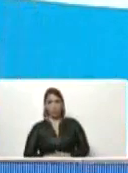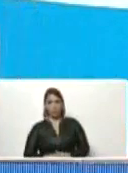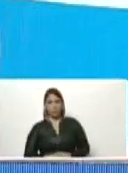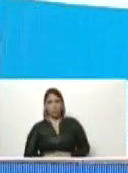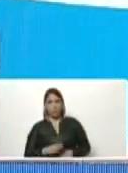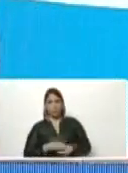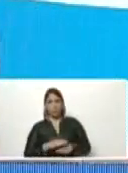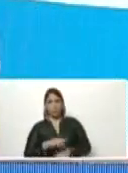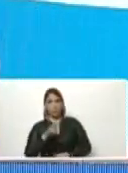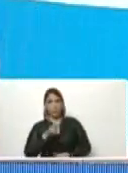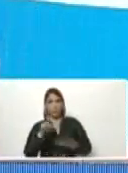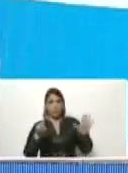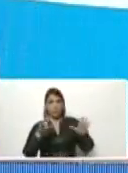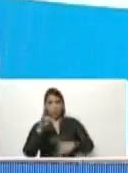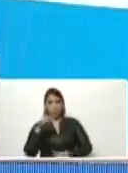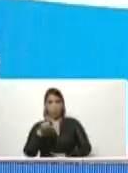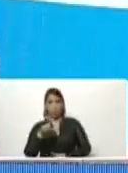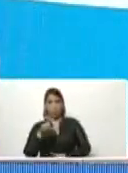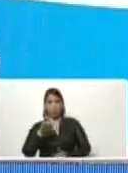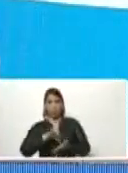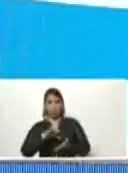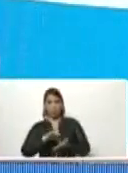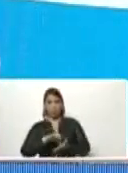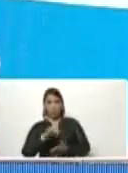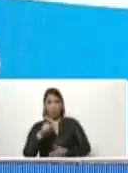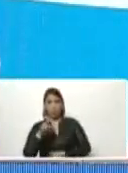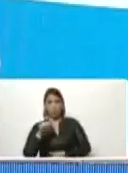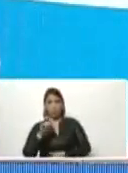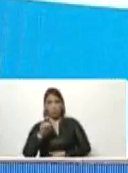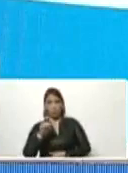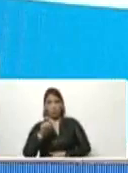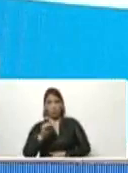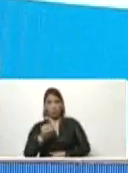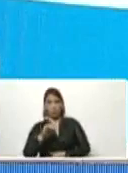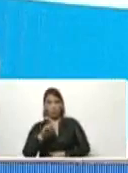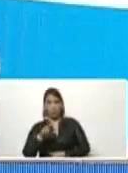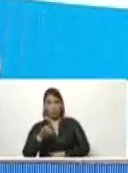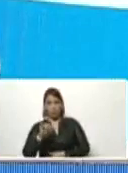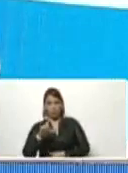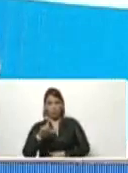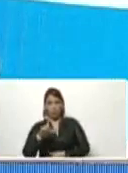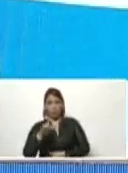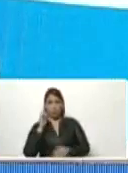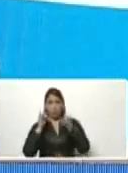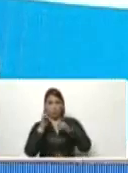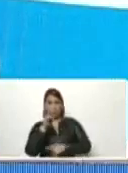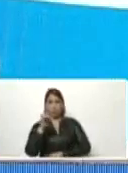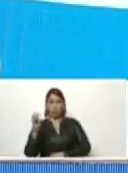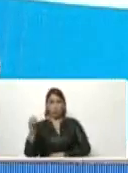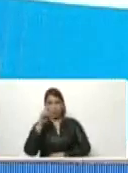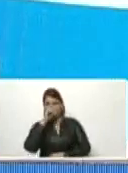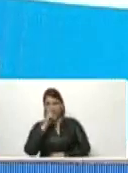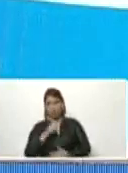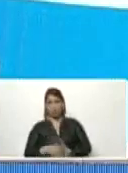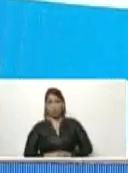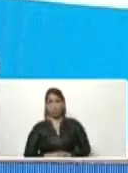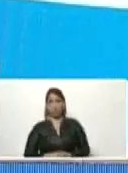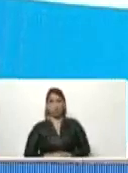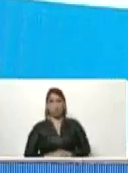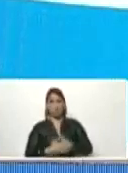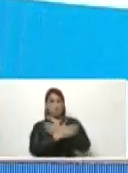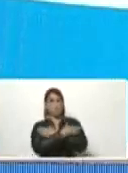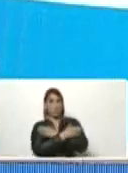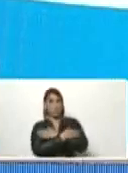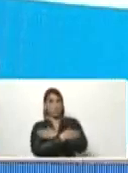porque el 26 de julio en Guayaquil se estarán conmemorando los 200 años del abrazo entre